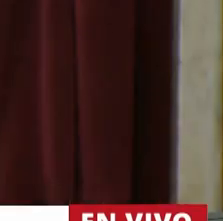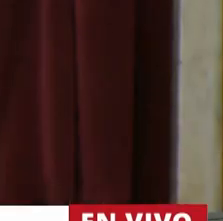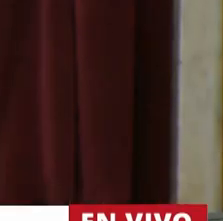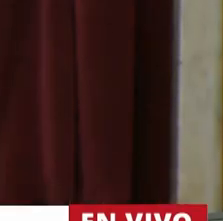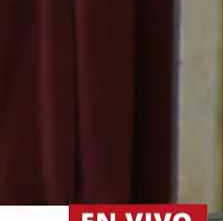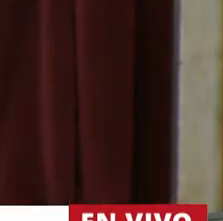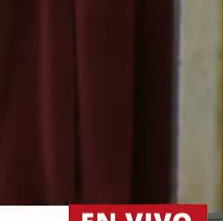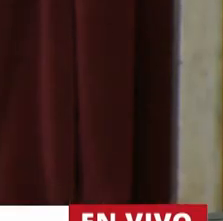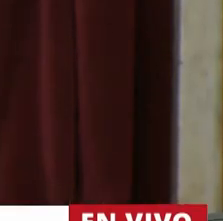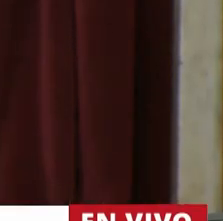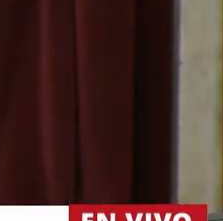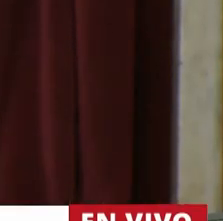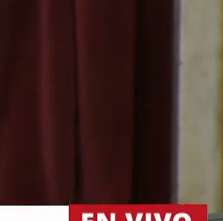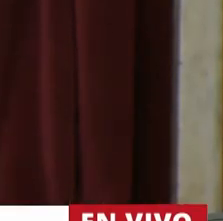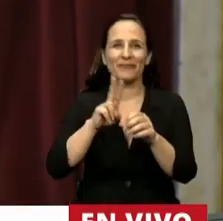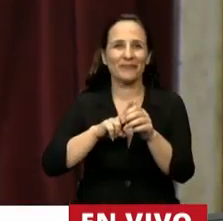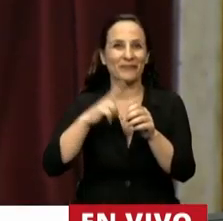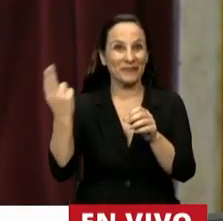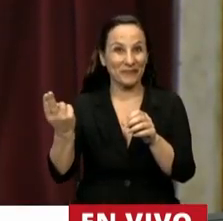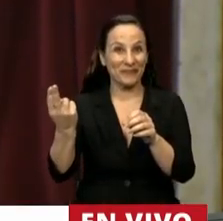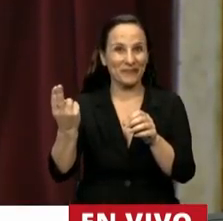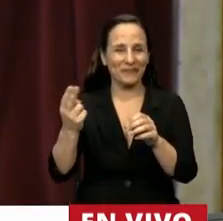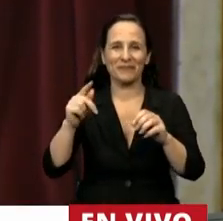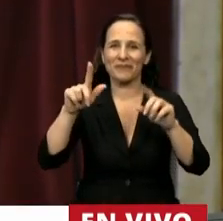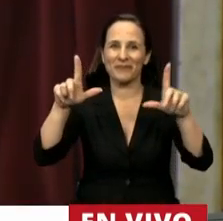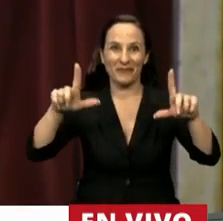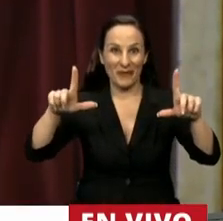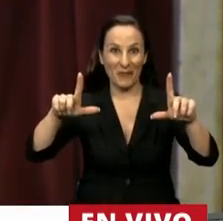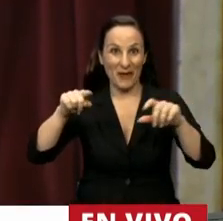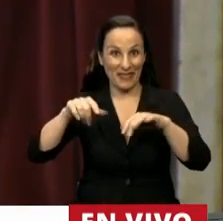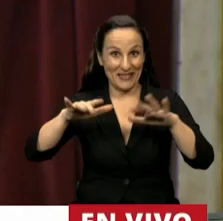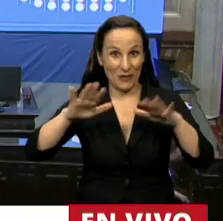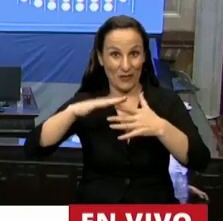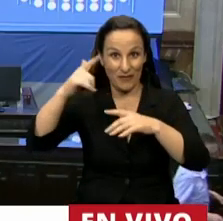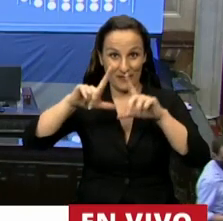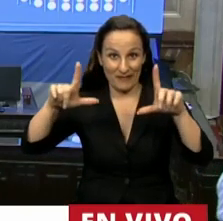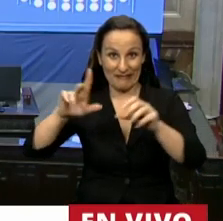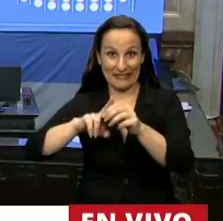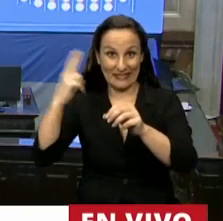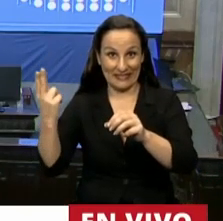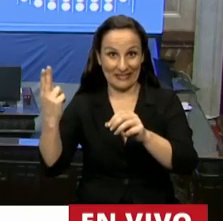Diputada, si se puede desmutear en la pantalla de su computadora.